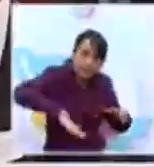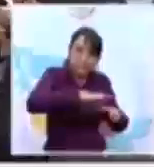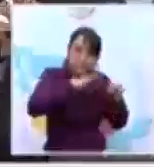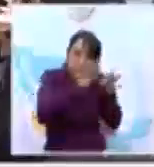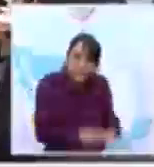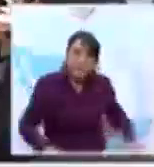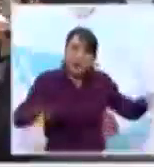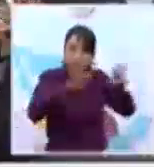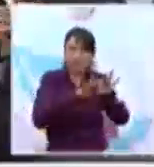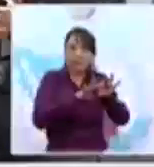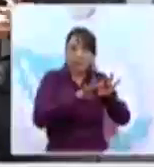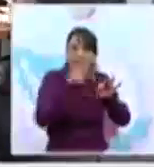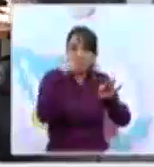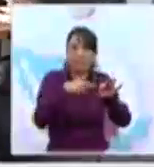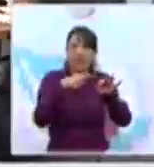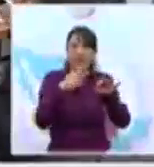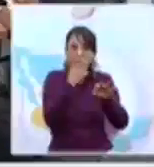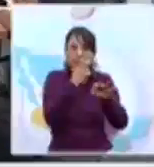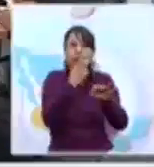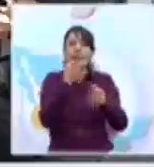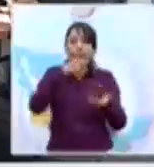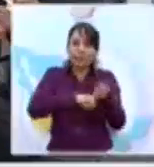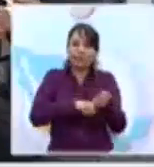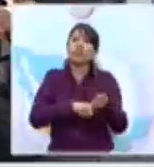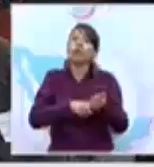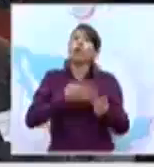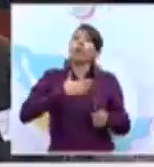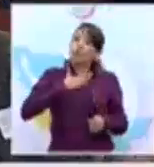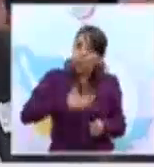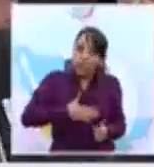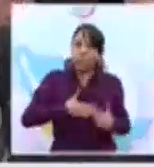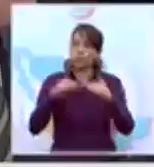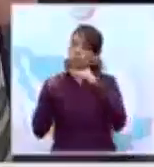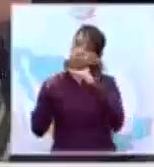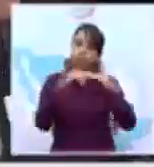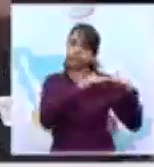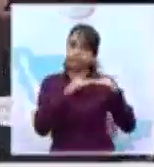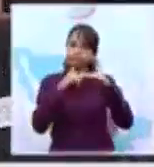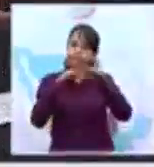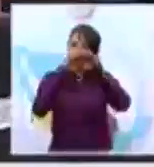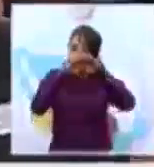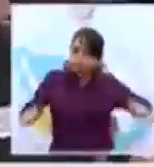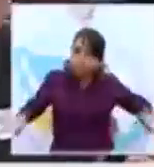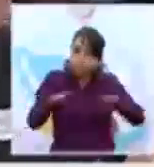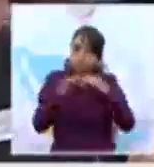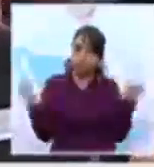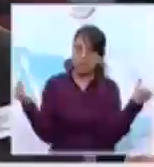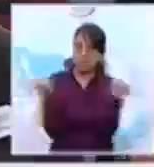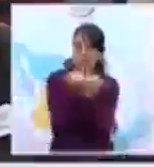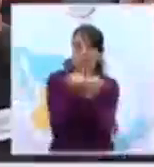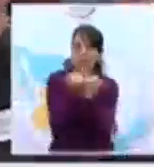y justicia? No existe la mínima línea, un solo párrafo, senador